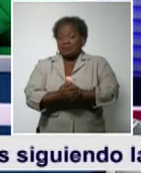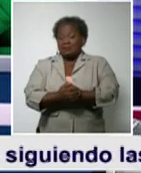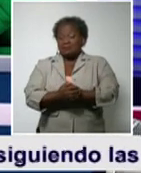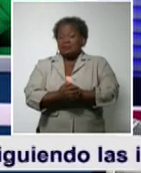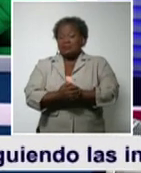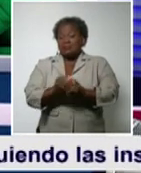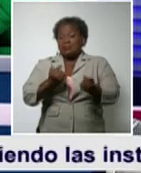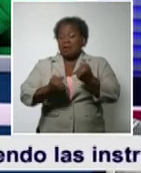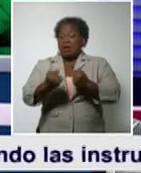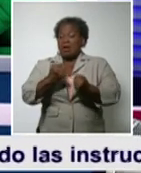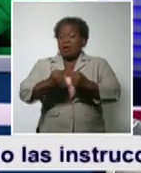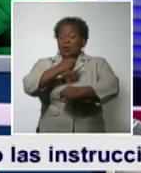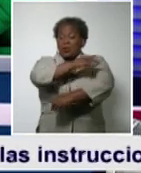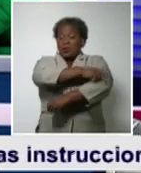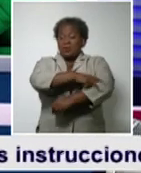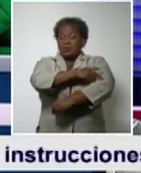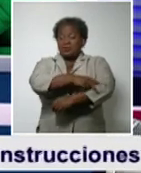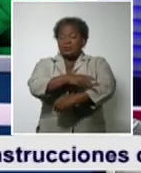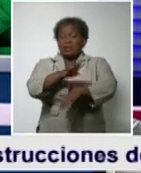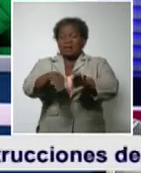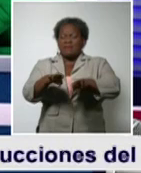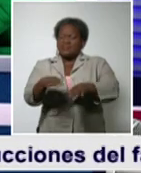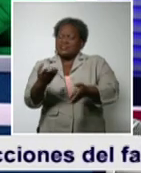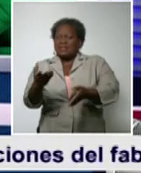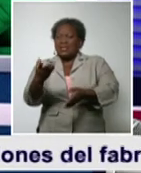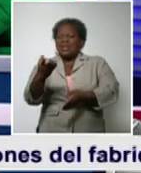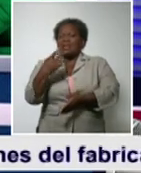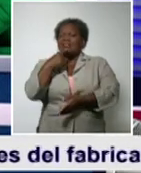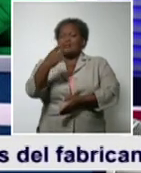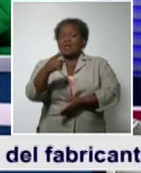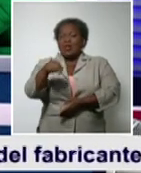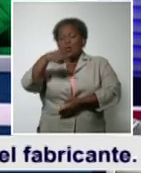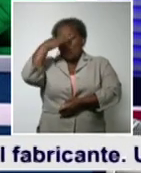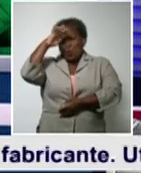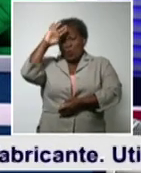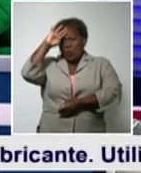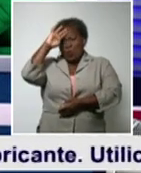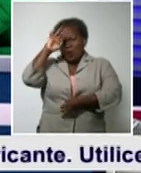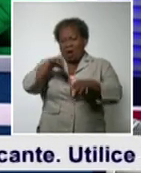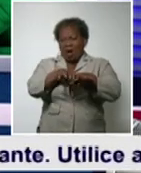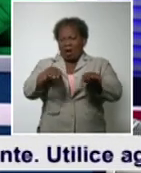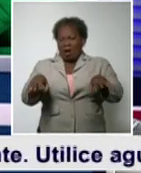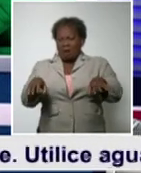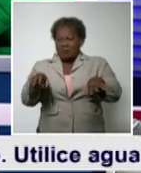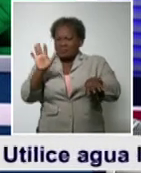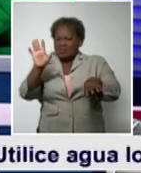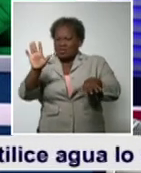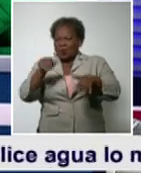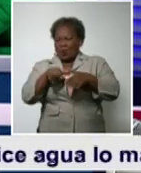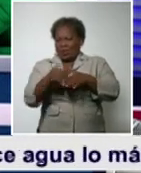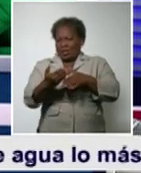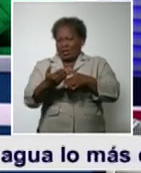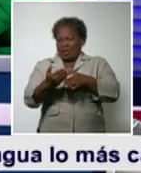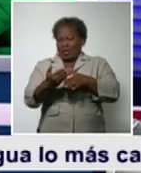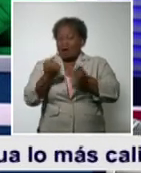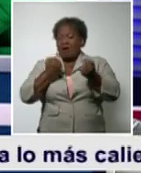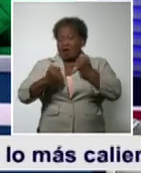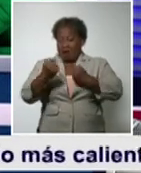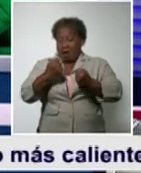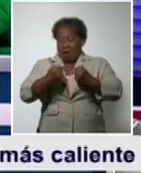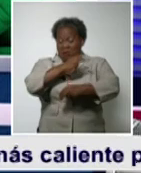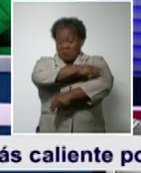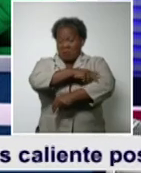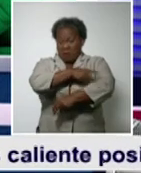que, porque a veces dicen no, porque en Cuba me aíslan 5 días, no, pero es que hay países que te aíslan 14